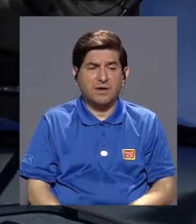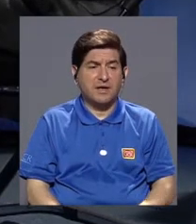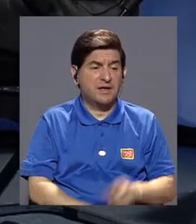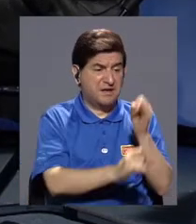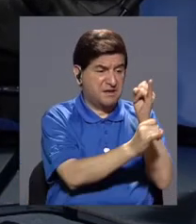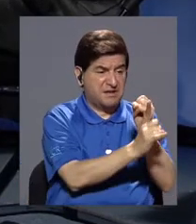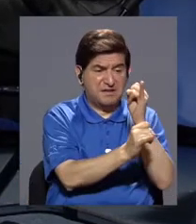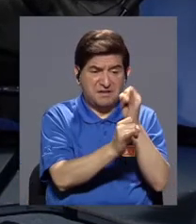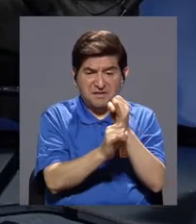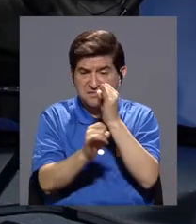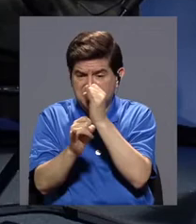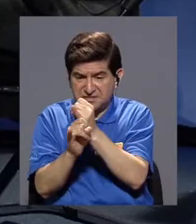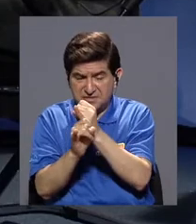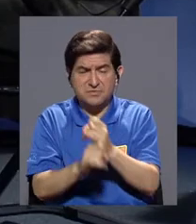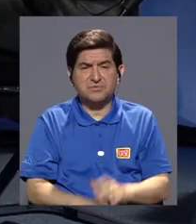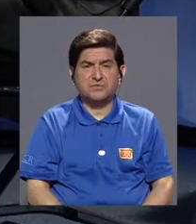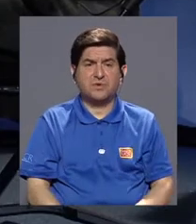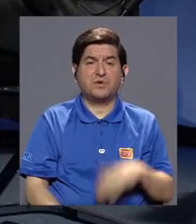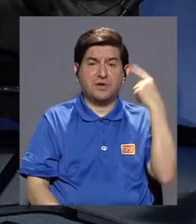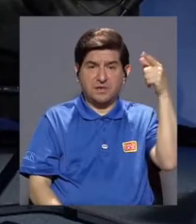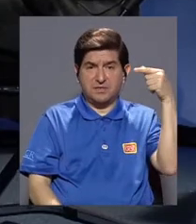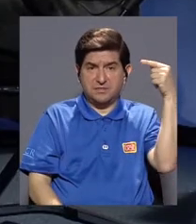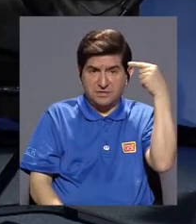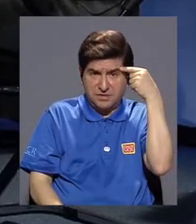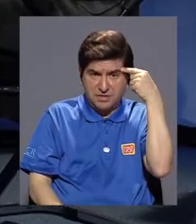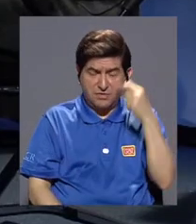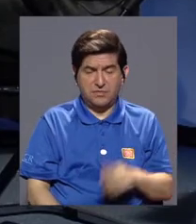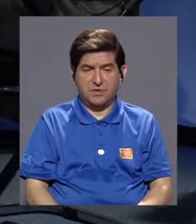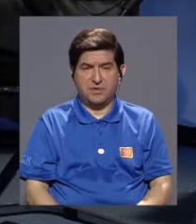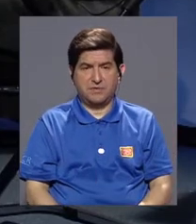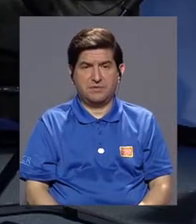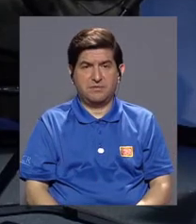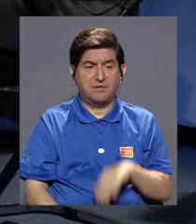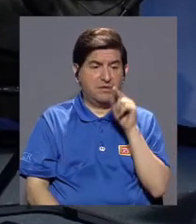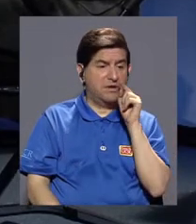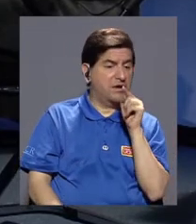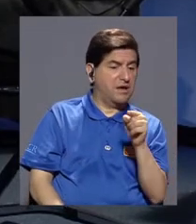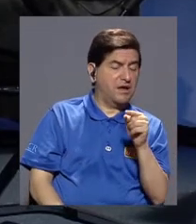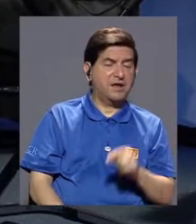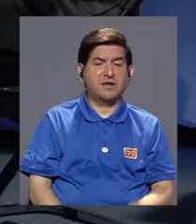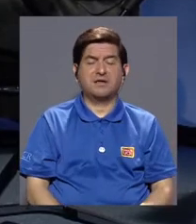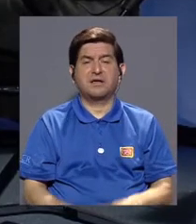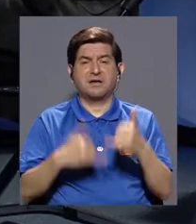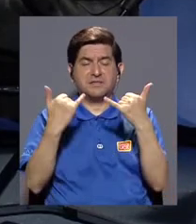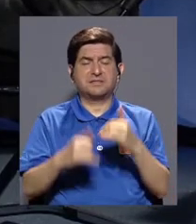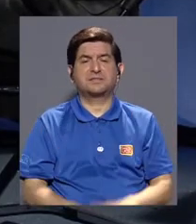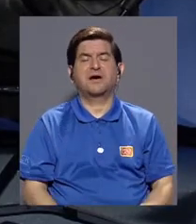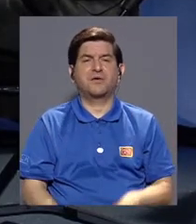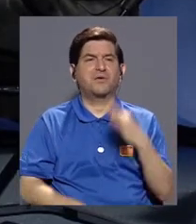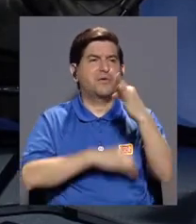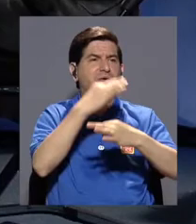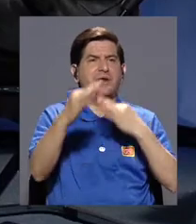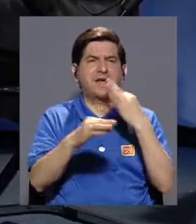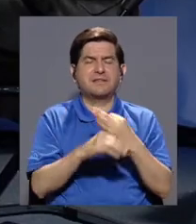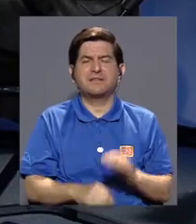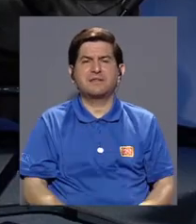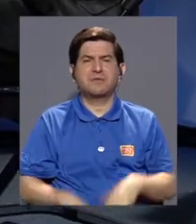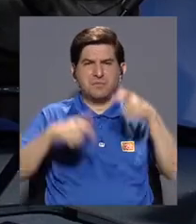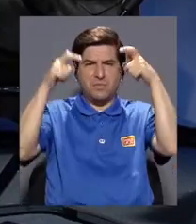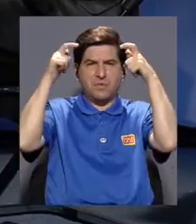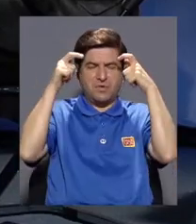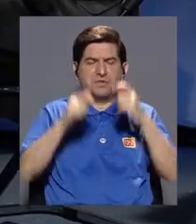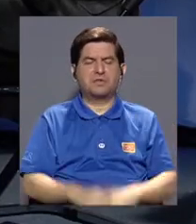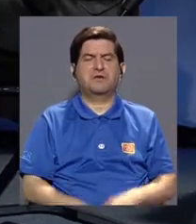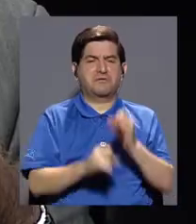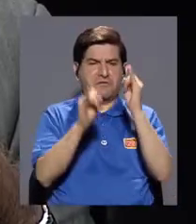que las instituciones del Estado, del gobierno, se han feudalizado. Nosotros hemos